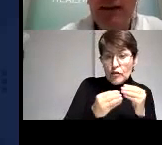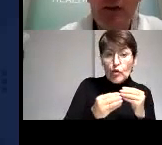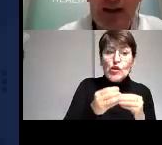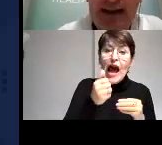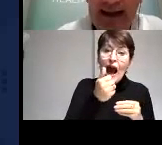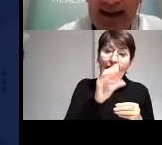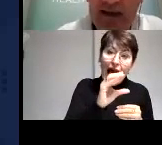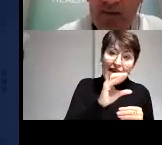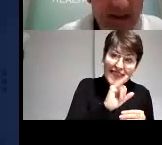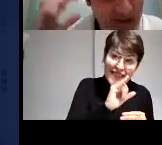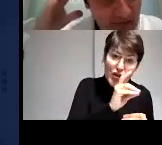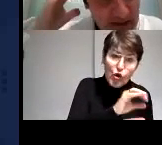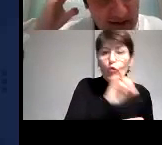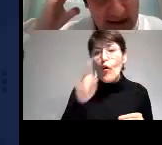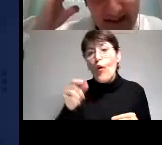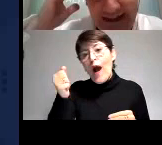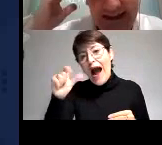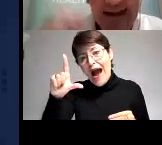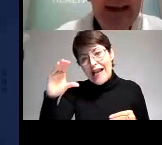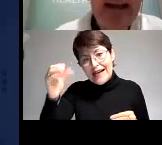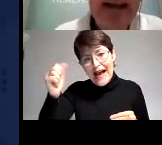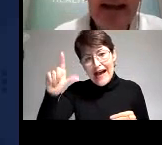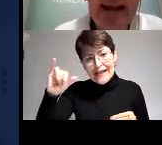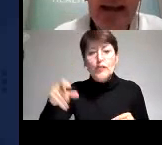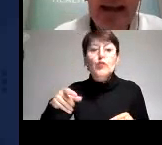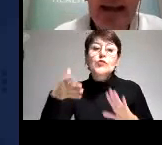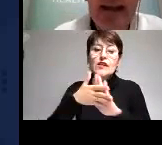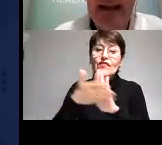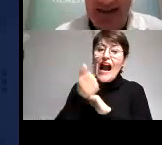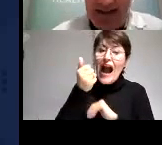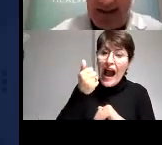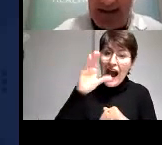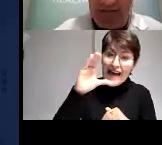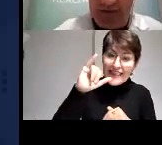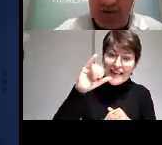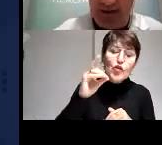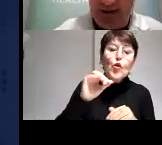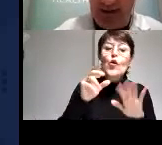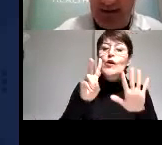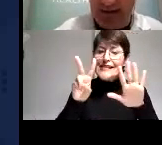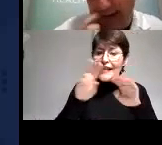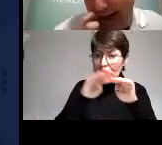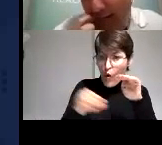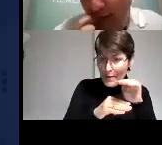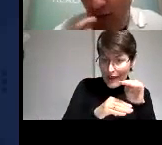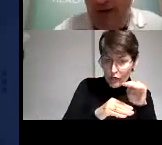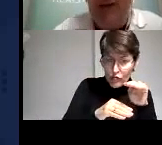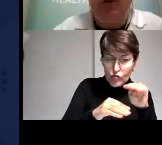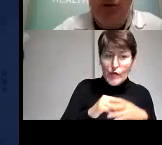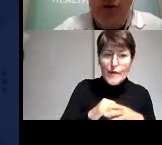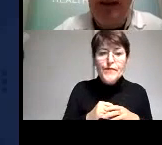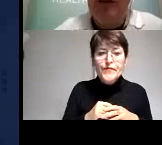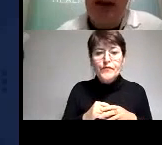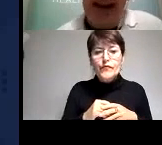alcalino. El ácido sería aquel que tiene un pH inferior a 7 y es donde el alimento o el